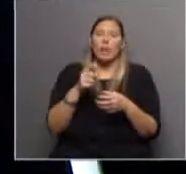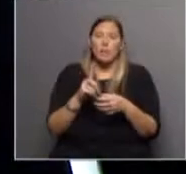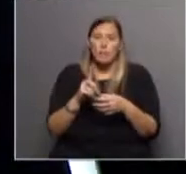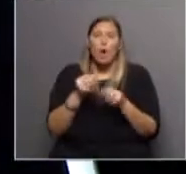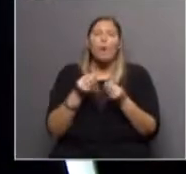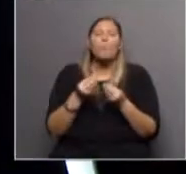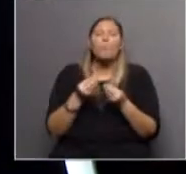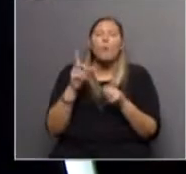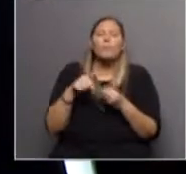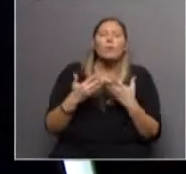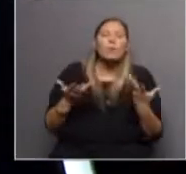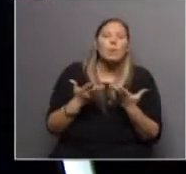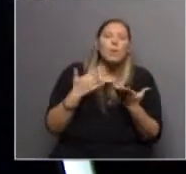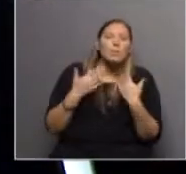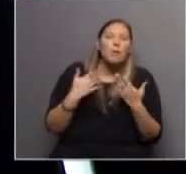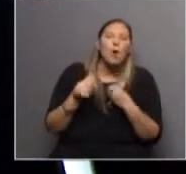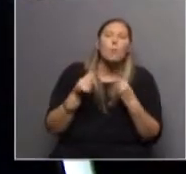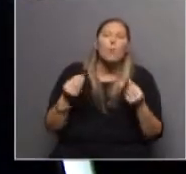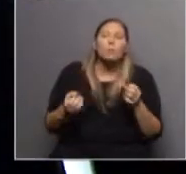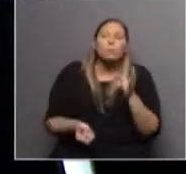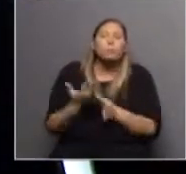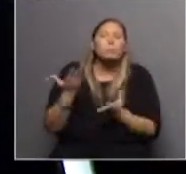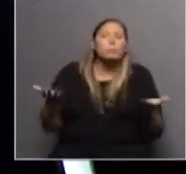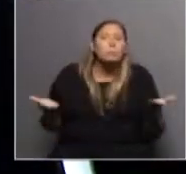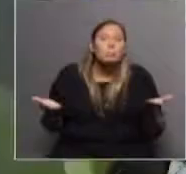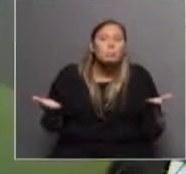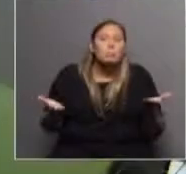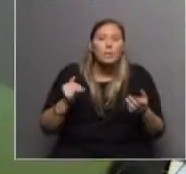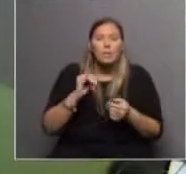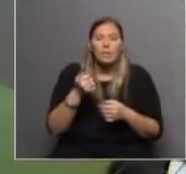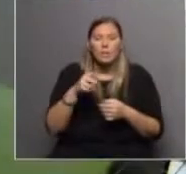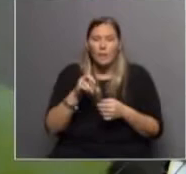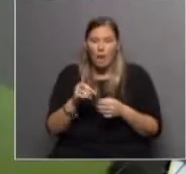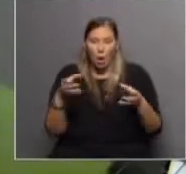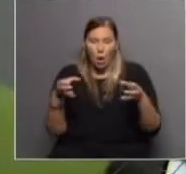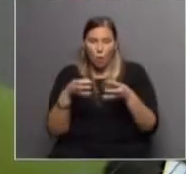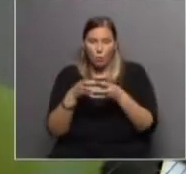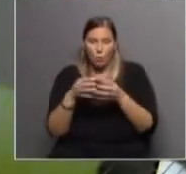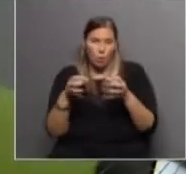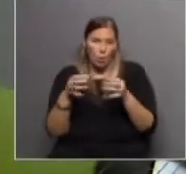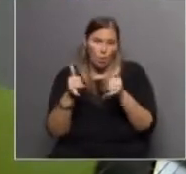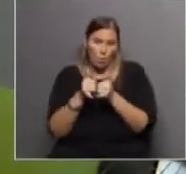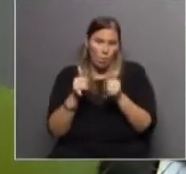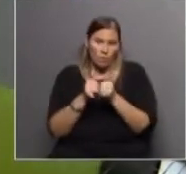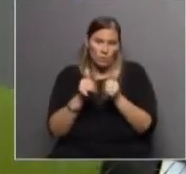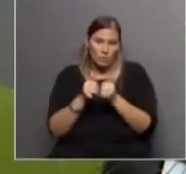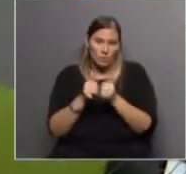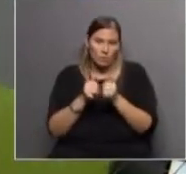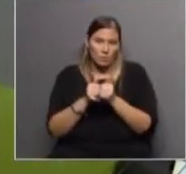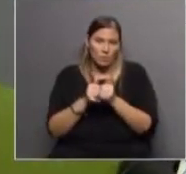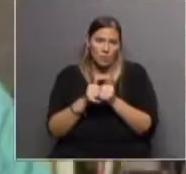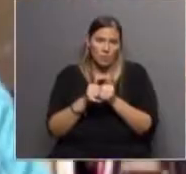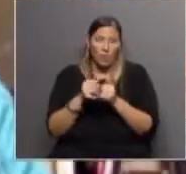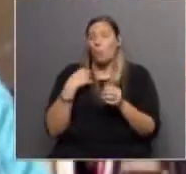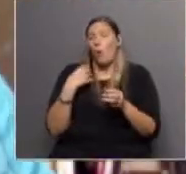¿Cómo nace eso? ¿En qué charla arrancó? El GIAD nace de un grupo de WhatsApp, como